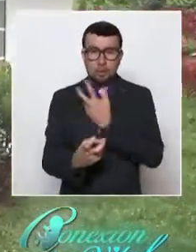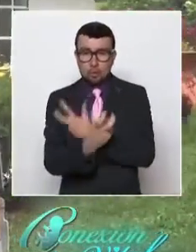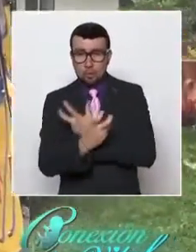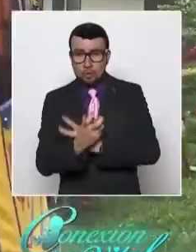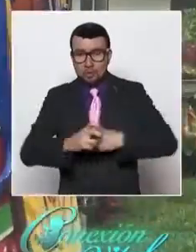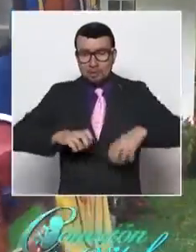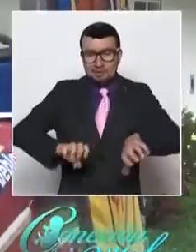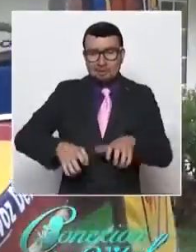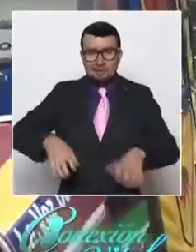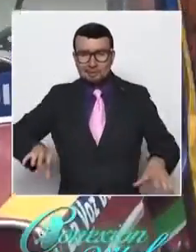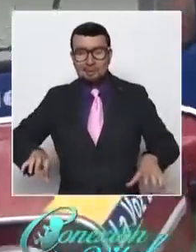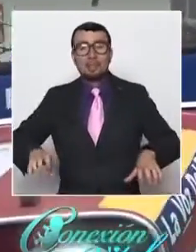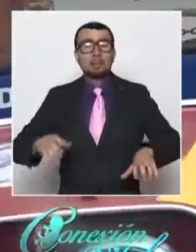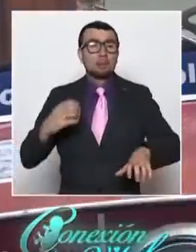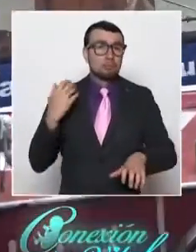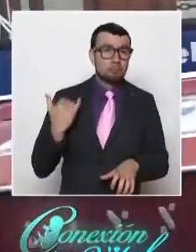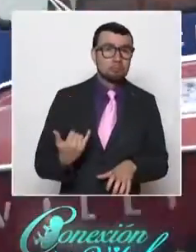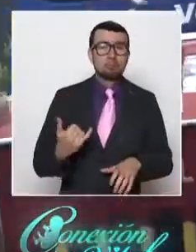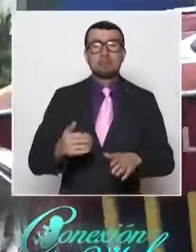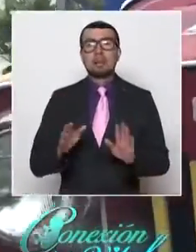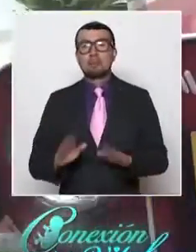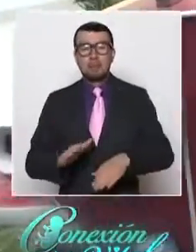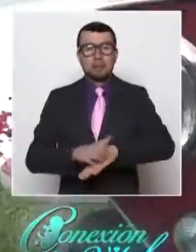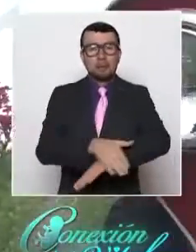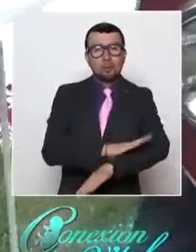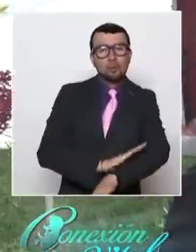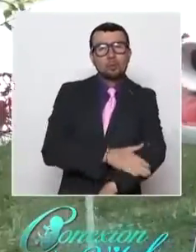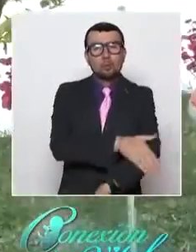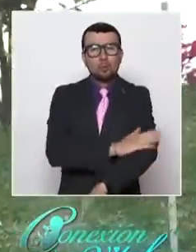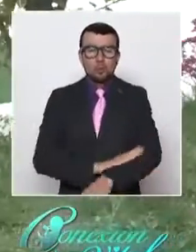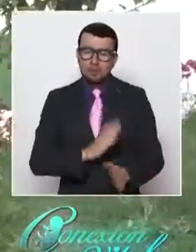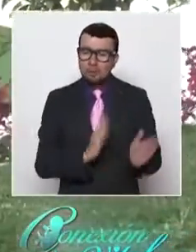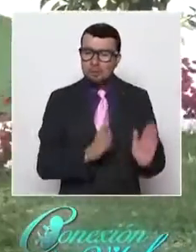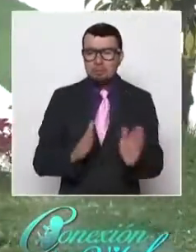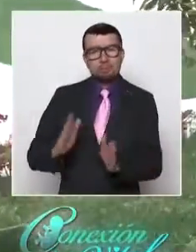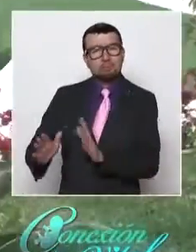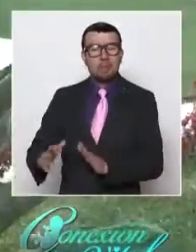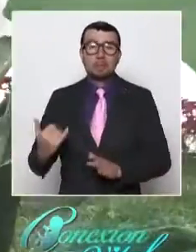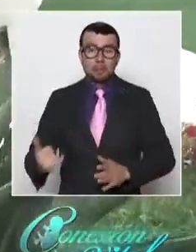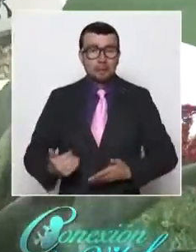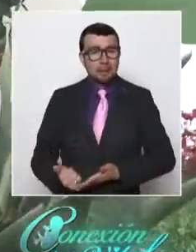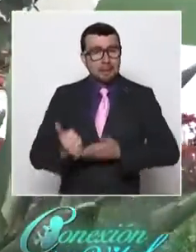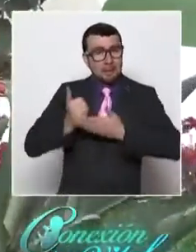quiropraxia, toda la parte de masajes, toda la parte de